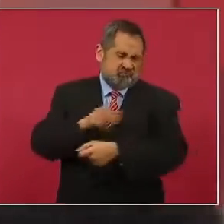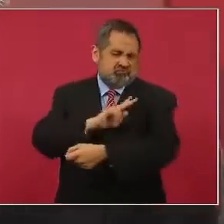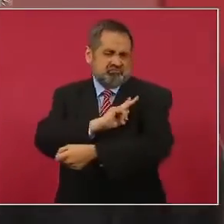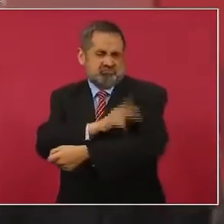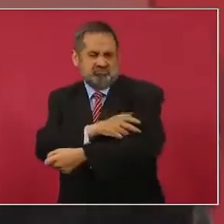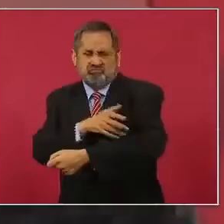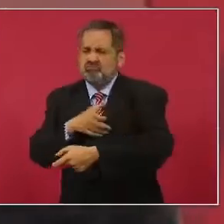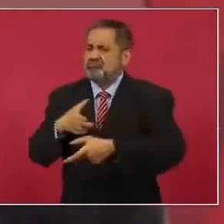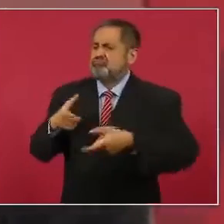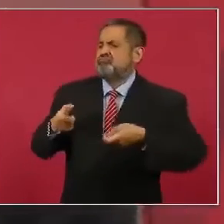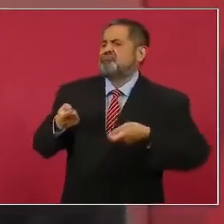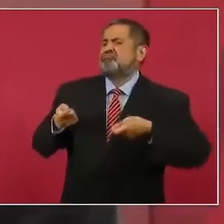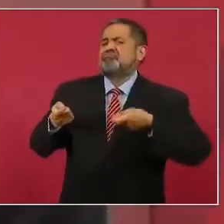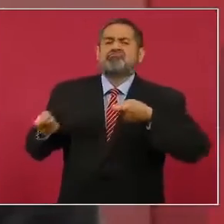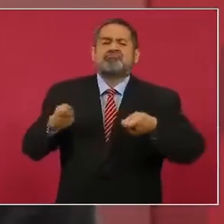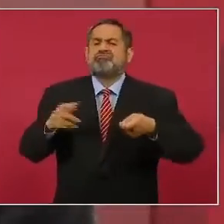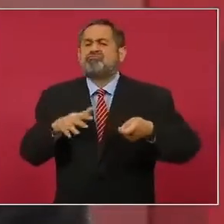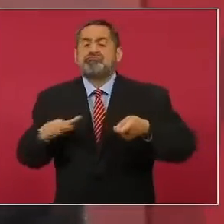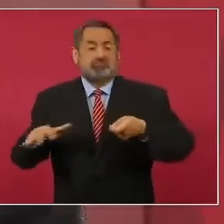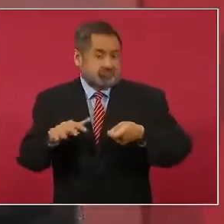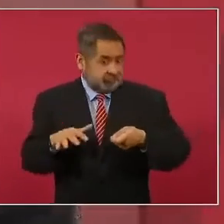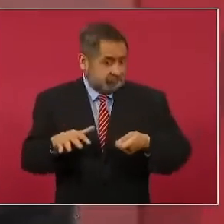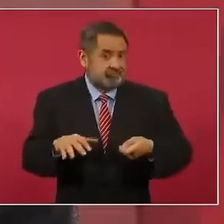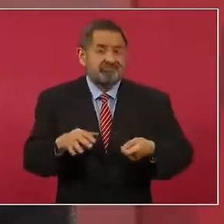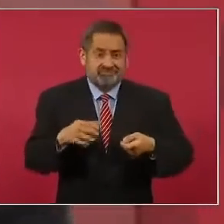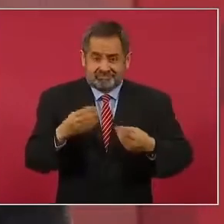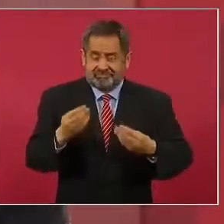a que